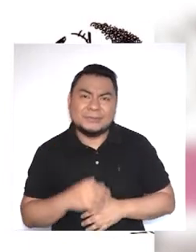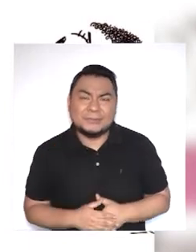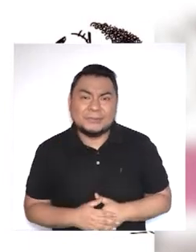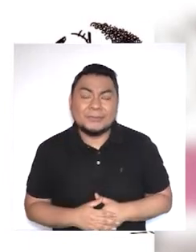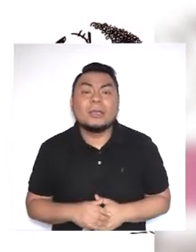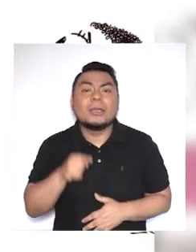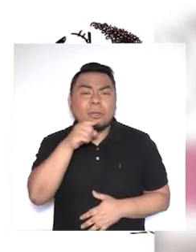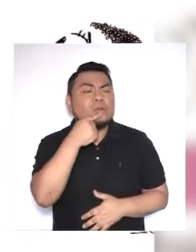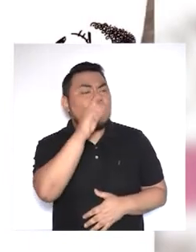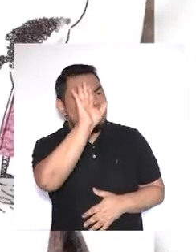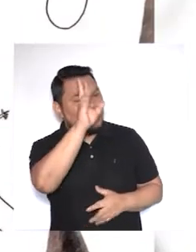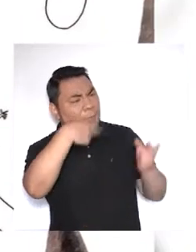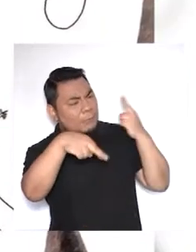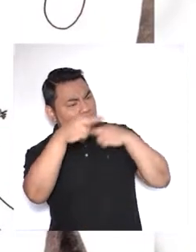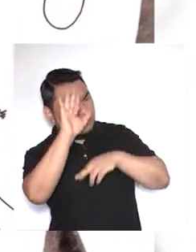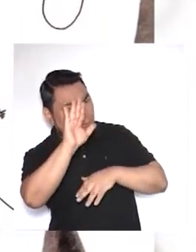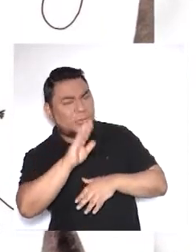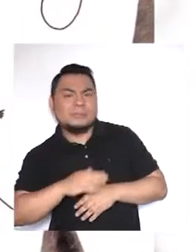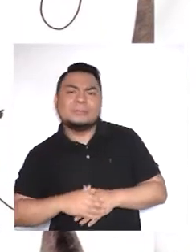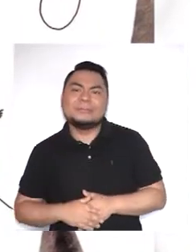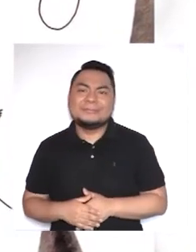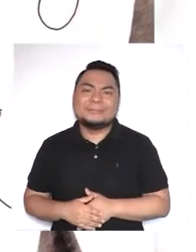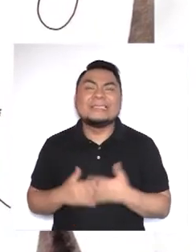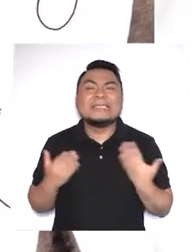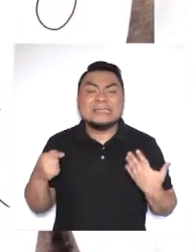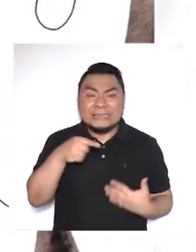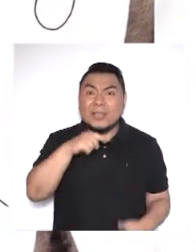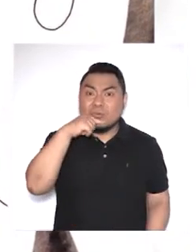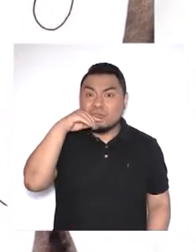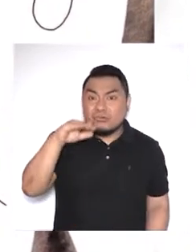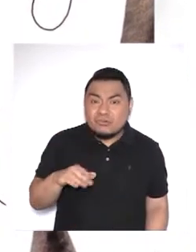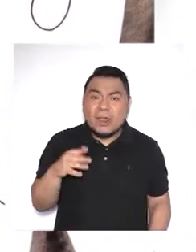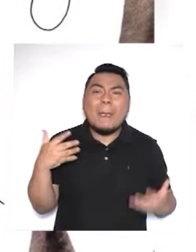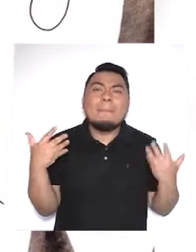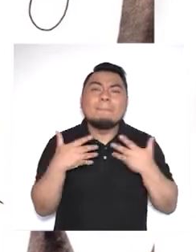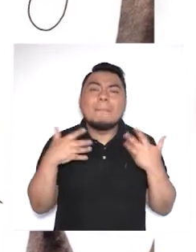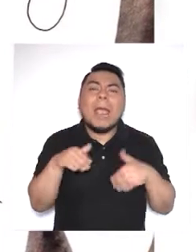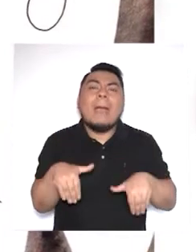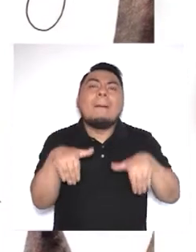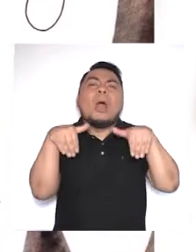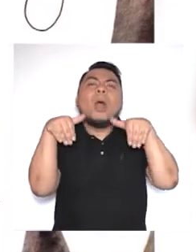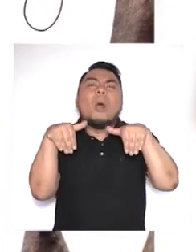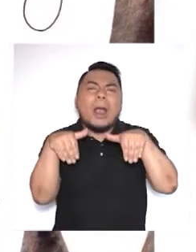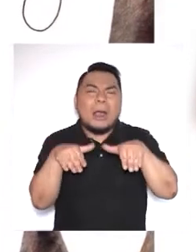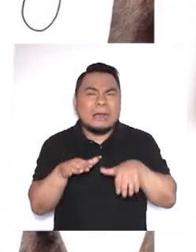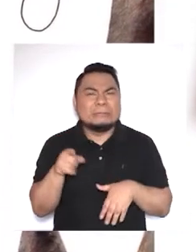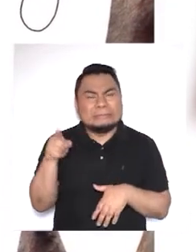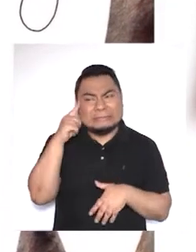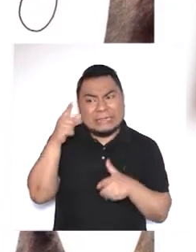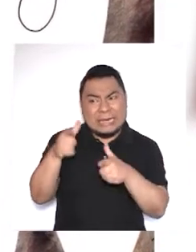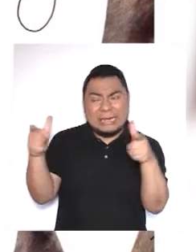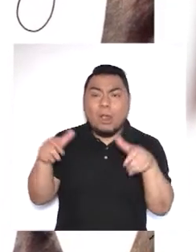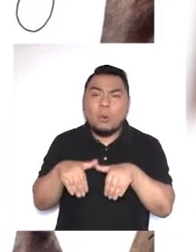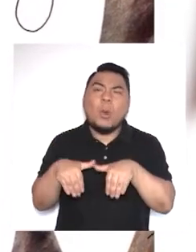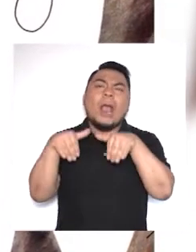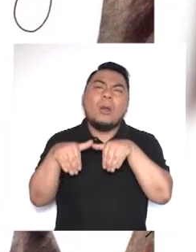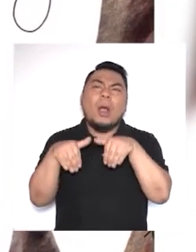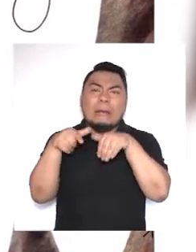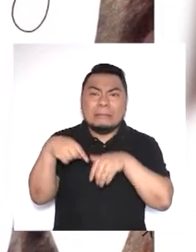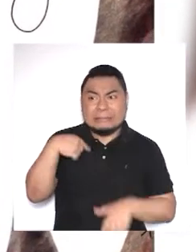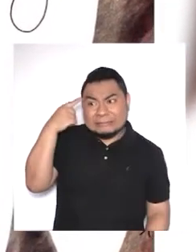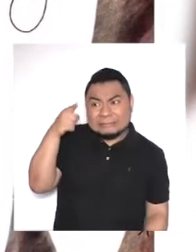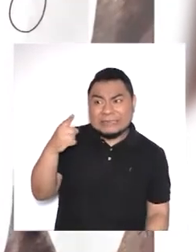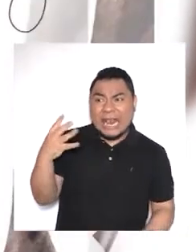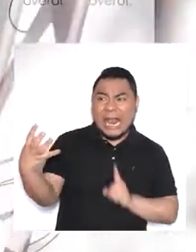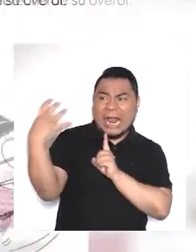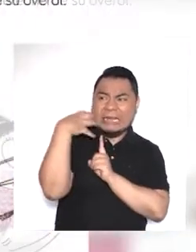¡Ya volvemos! Le tenía miedo a los perros grandes, porque cuando ladraban, creía que la iban